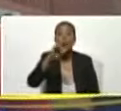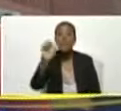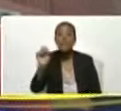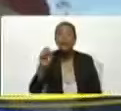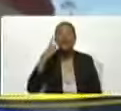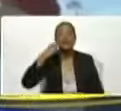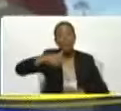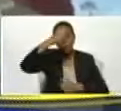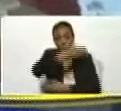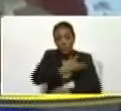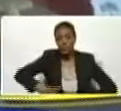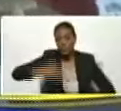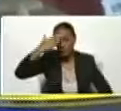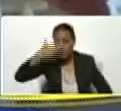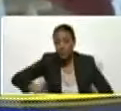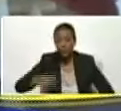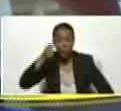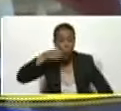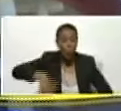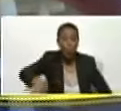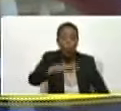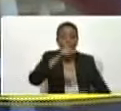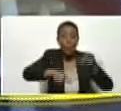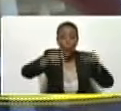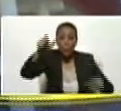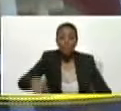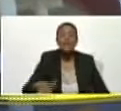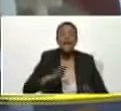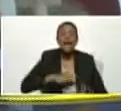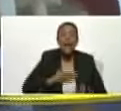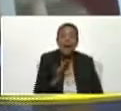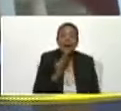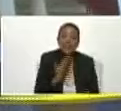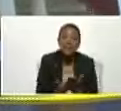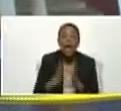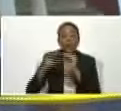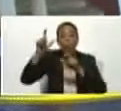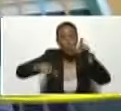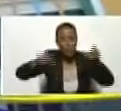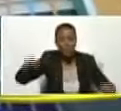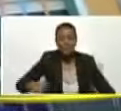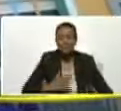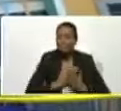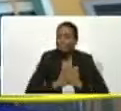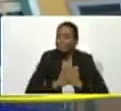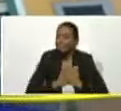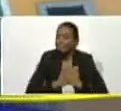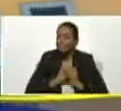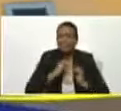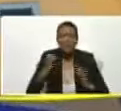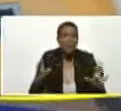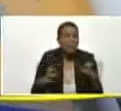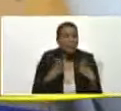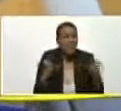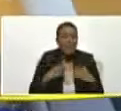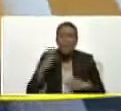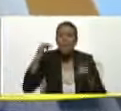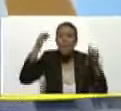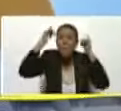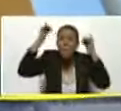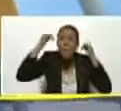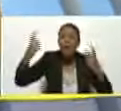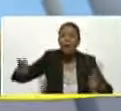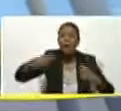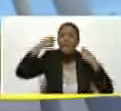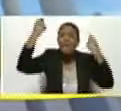la guardia a la guardia del pueblo gracias a todo presidente la verdad Estamos de fiesta estamos de júbilo